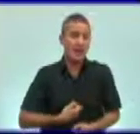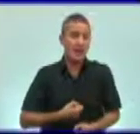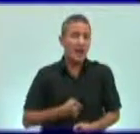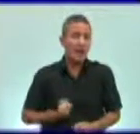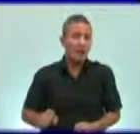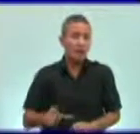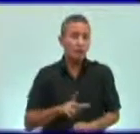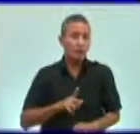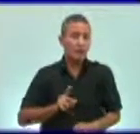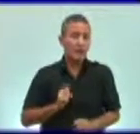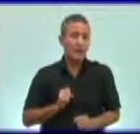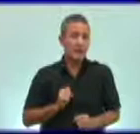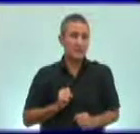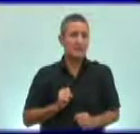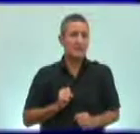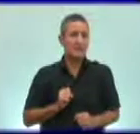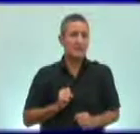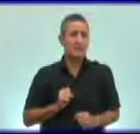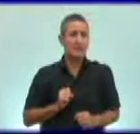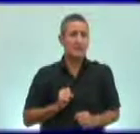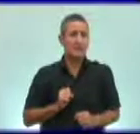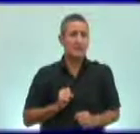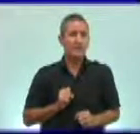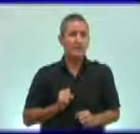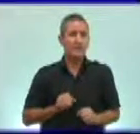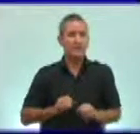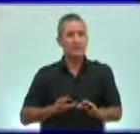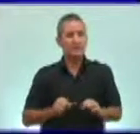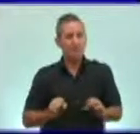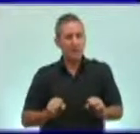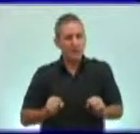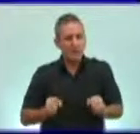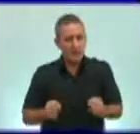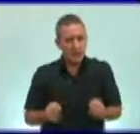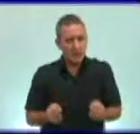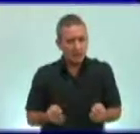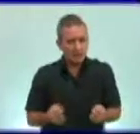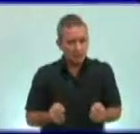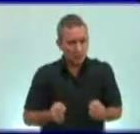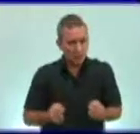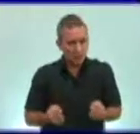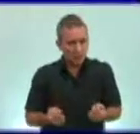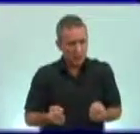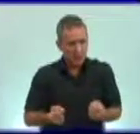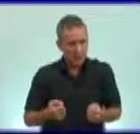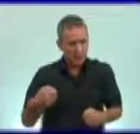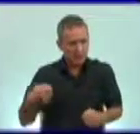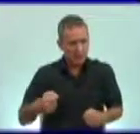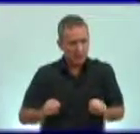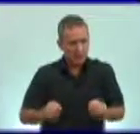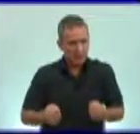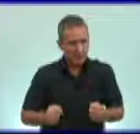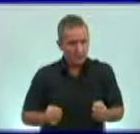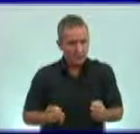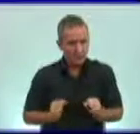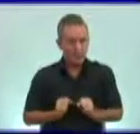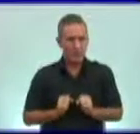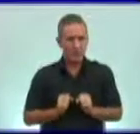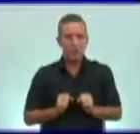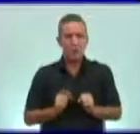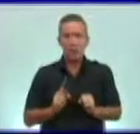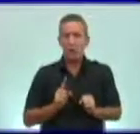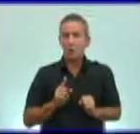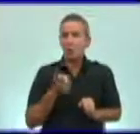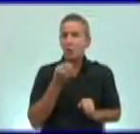porque no puede agotar todos sus recursos, sino reproduce la propia concepción despilfarradora